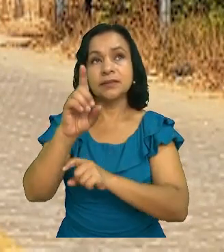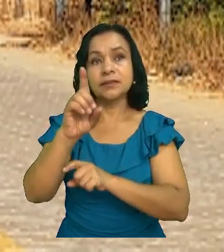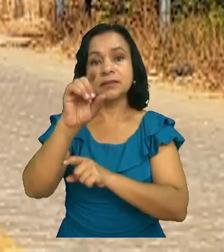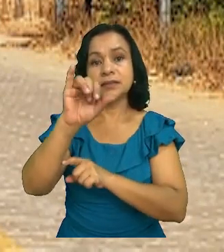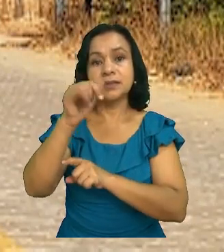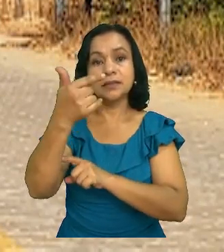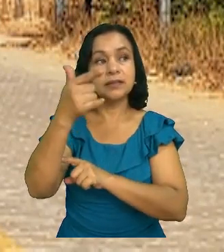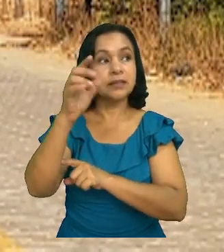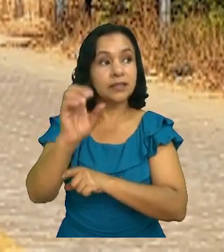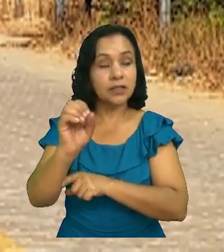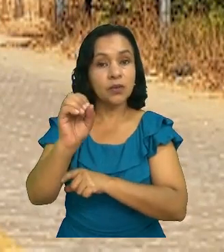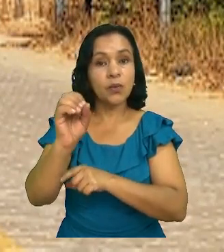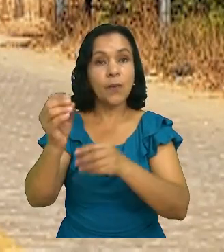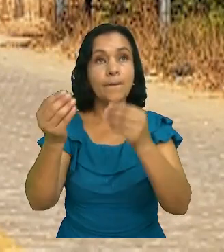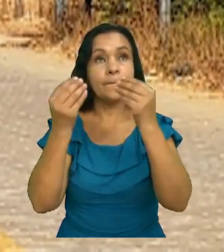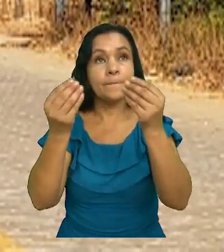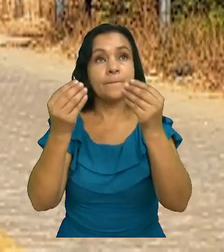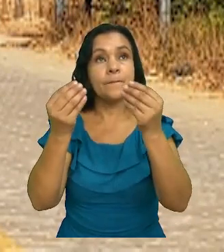de playas ahí.